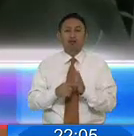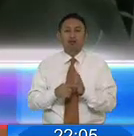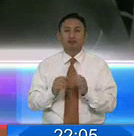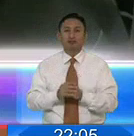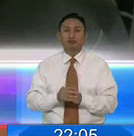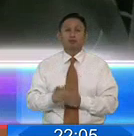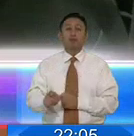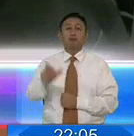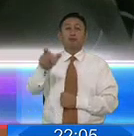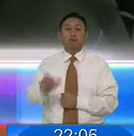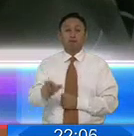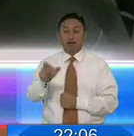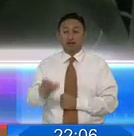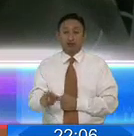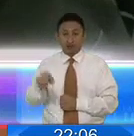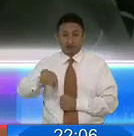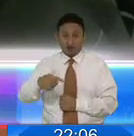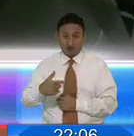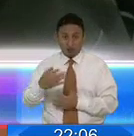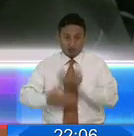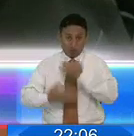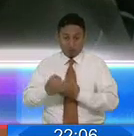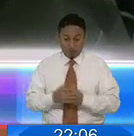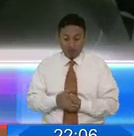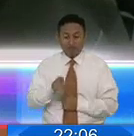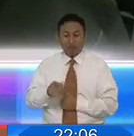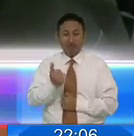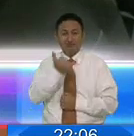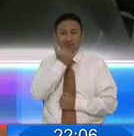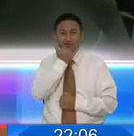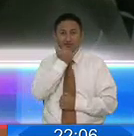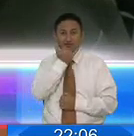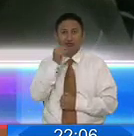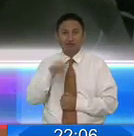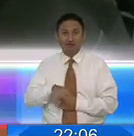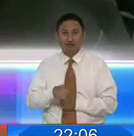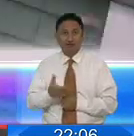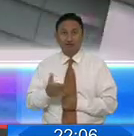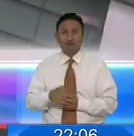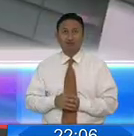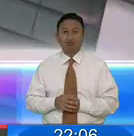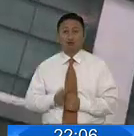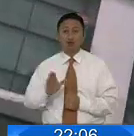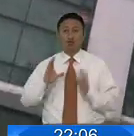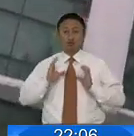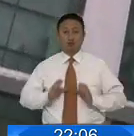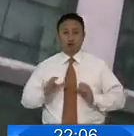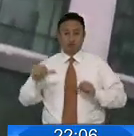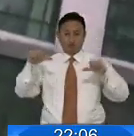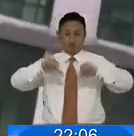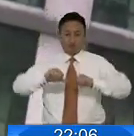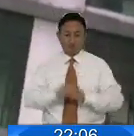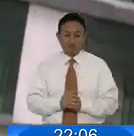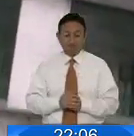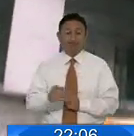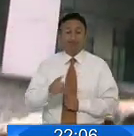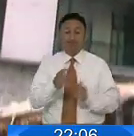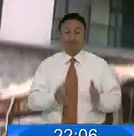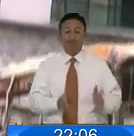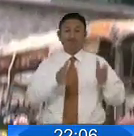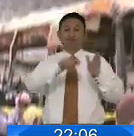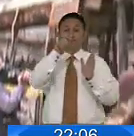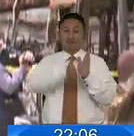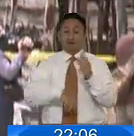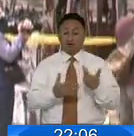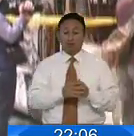que las personas ahora procesadas habrían incurrido en esta conducta por los daños al edificio de la contraloría se informó que hay